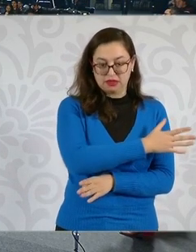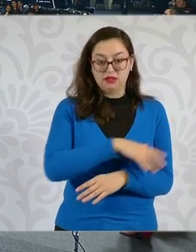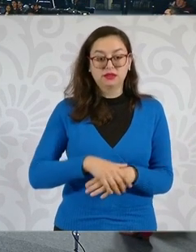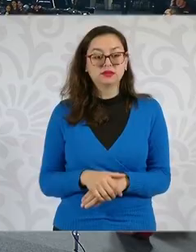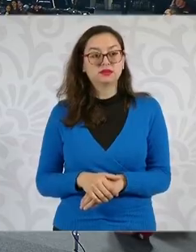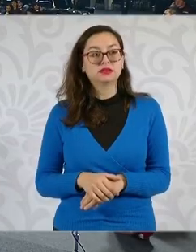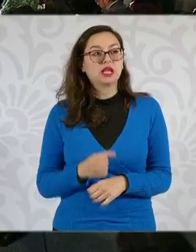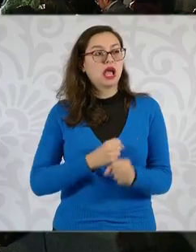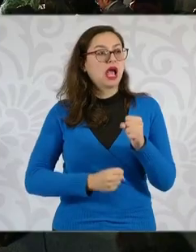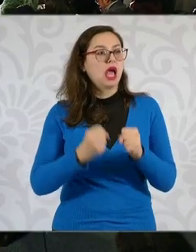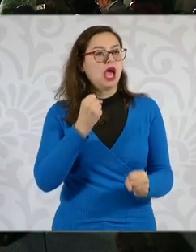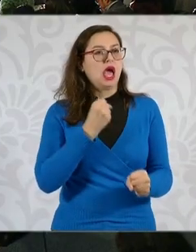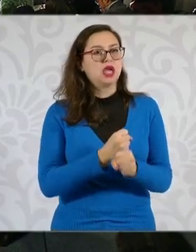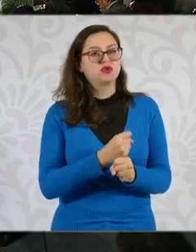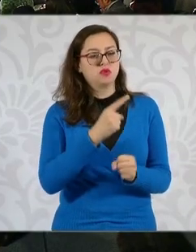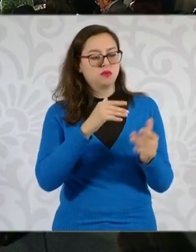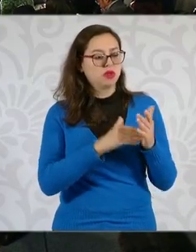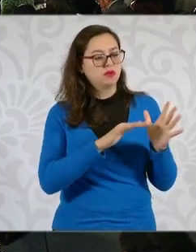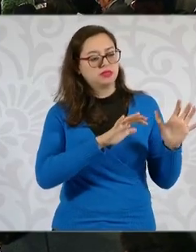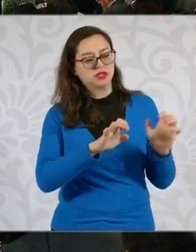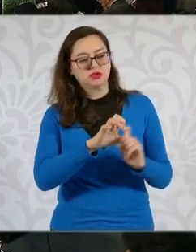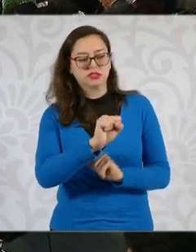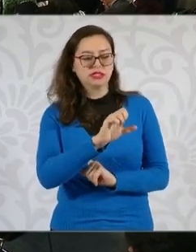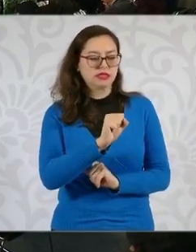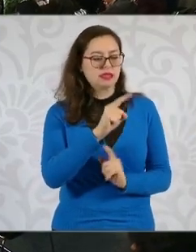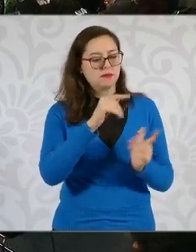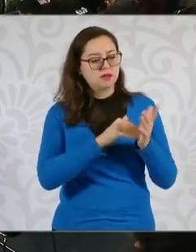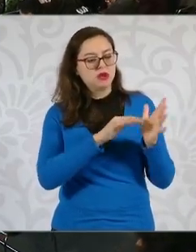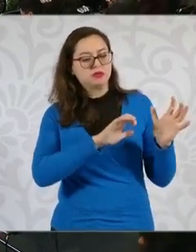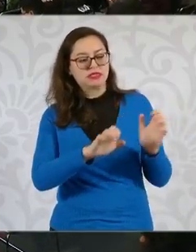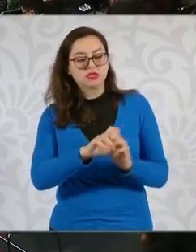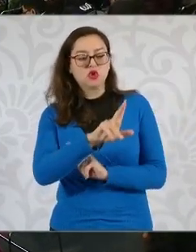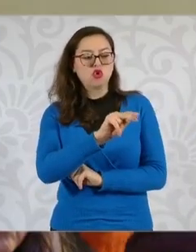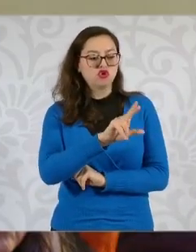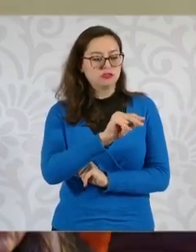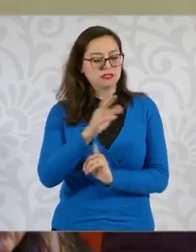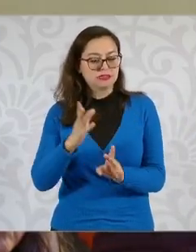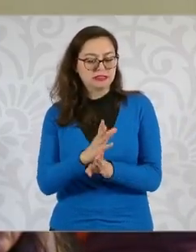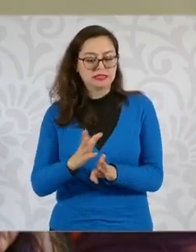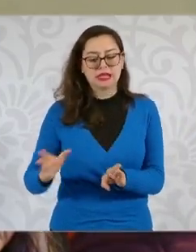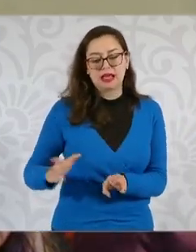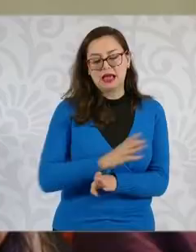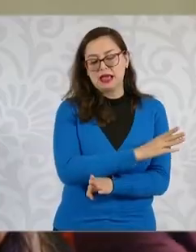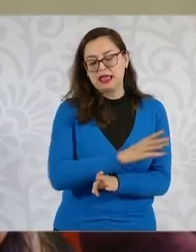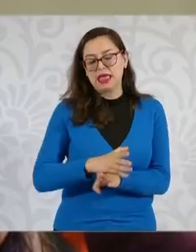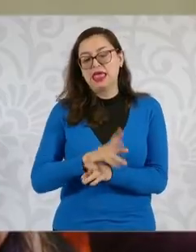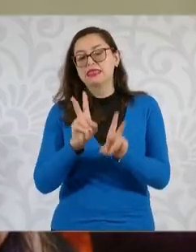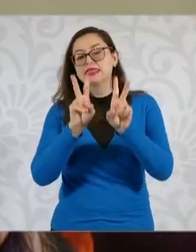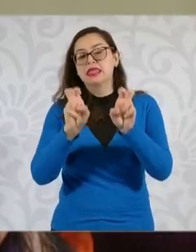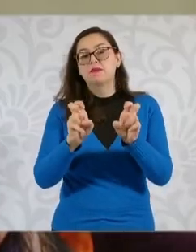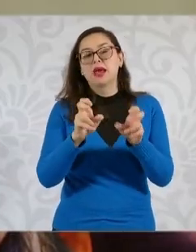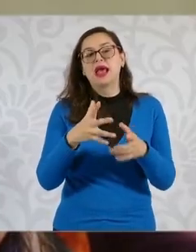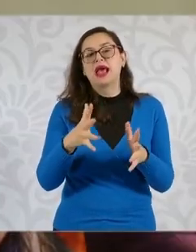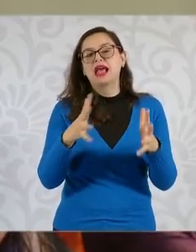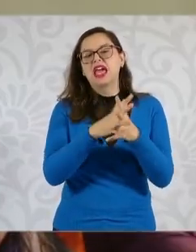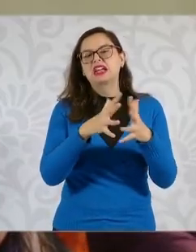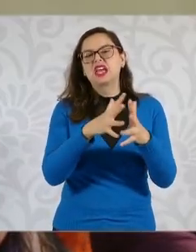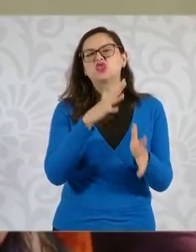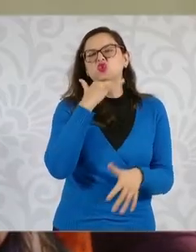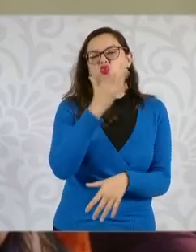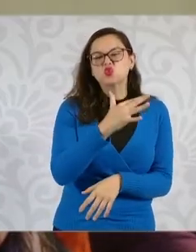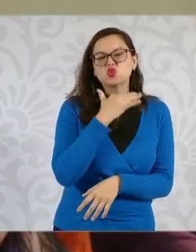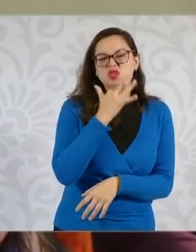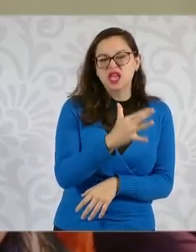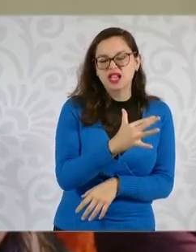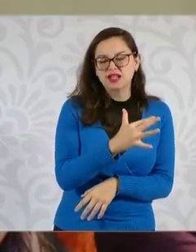principios de los sesentas finales de los ochentas donde se iban a abrir los expedientes los archivos para que las víctimas de